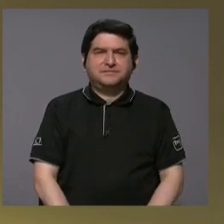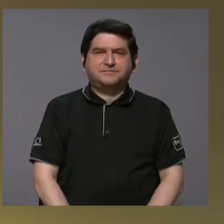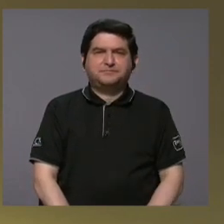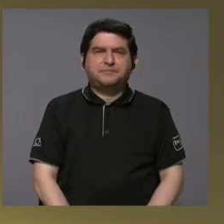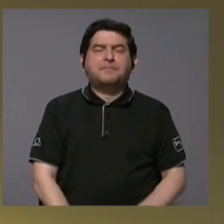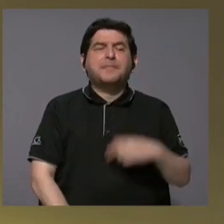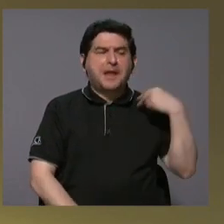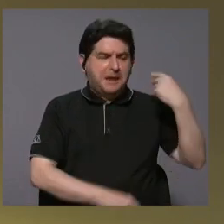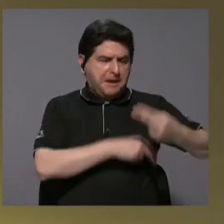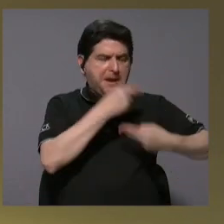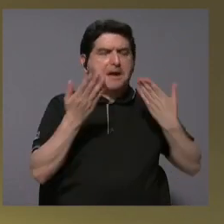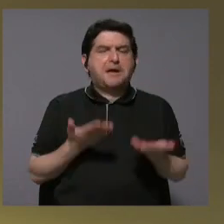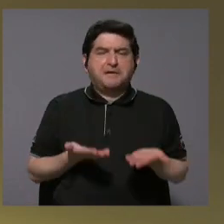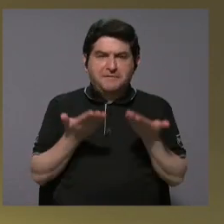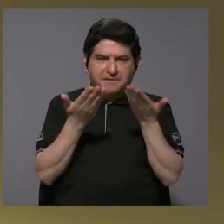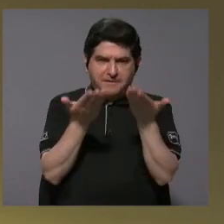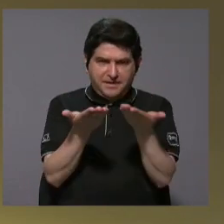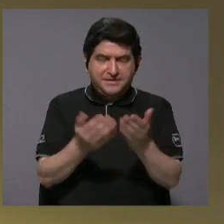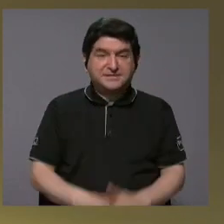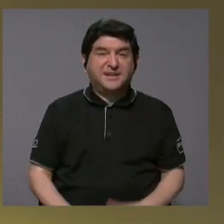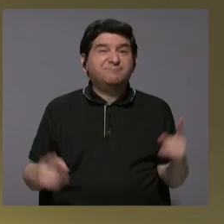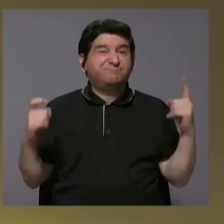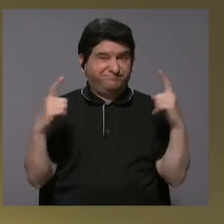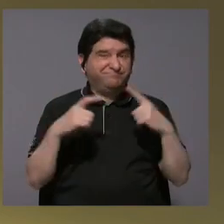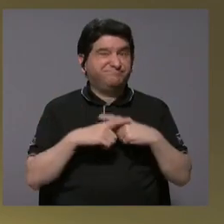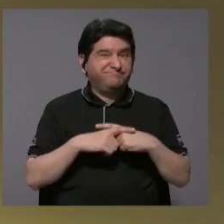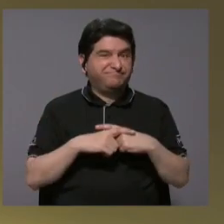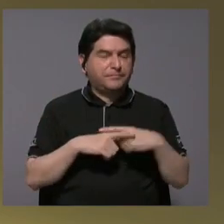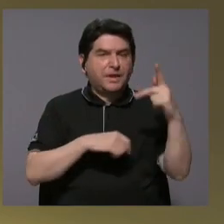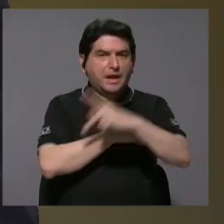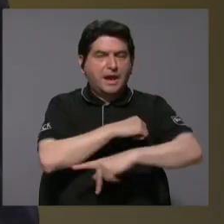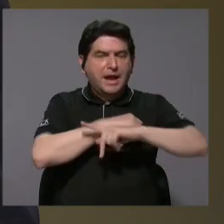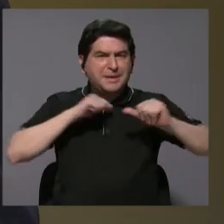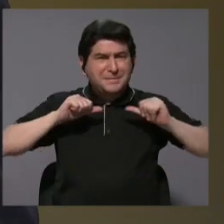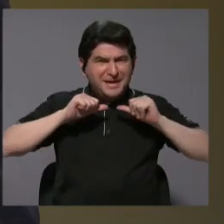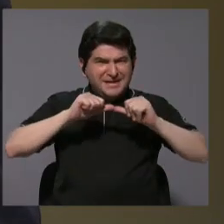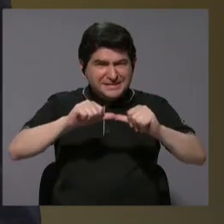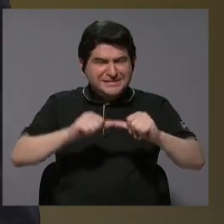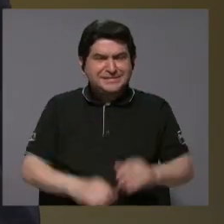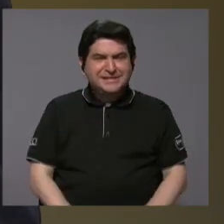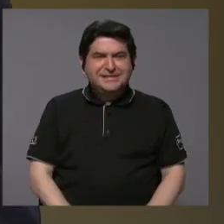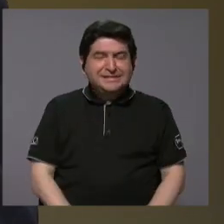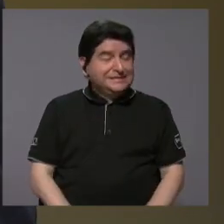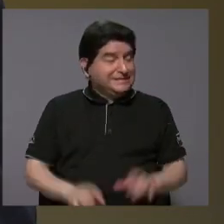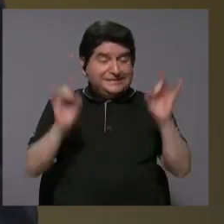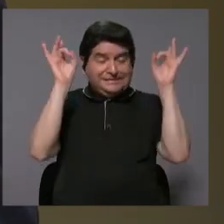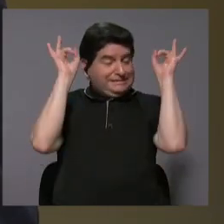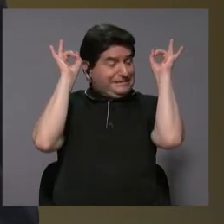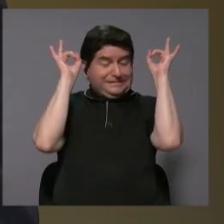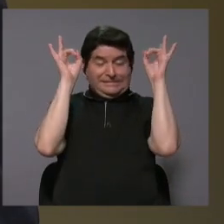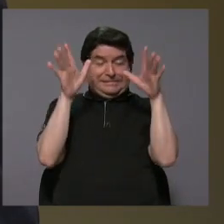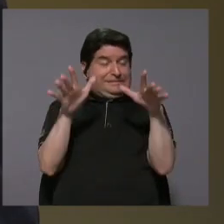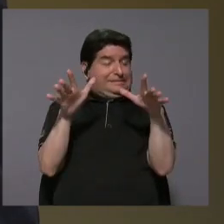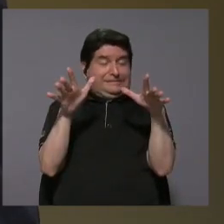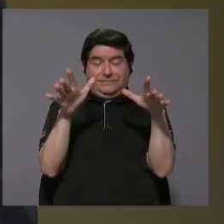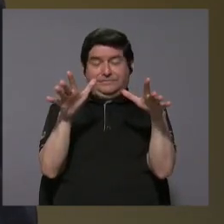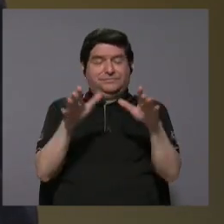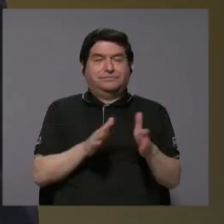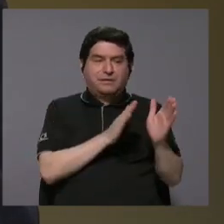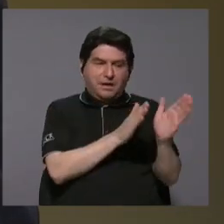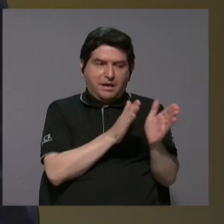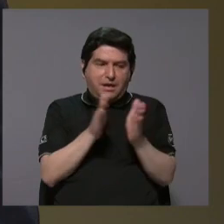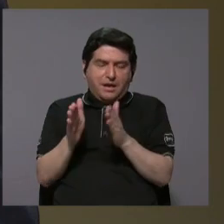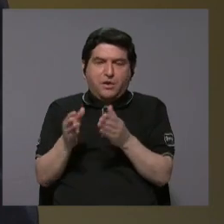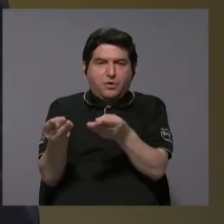una herencia complicada, en el sentido que el país sigue siendo bastante desastroso en cuanto al